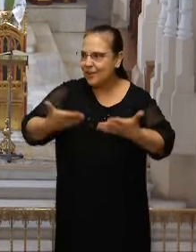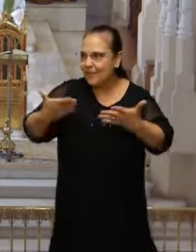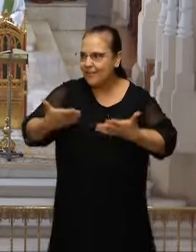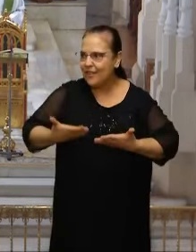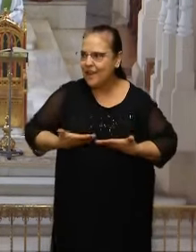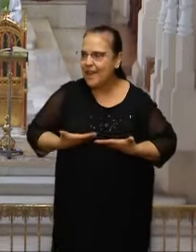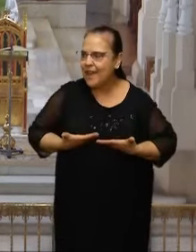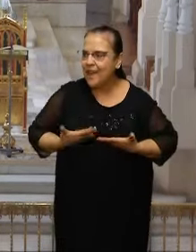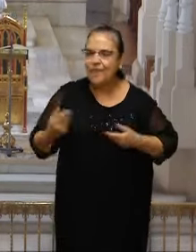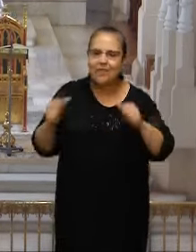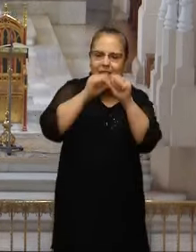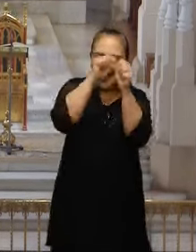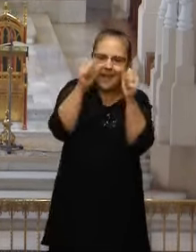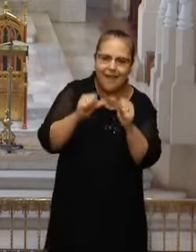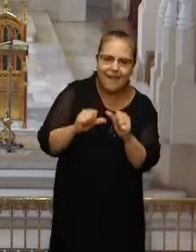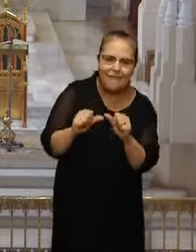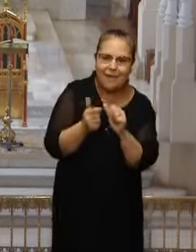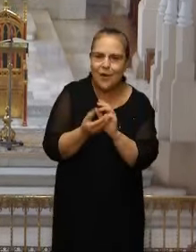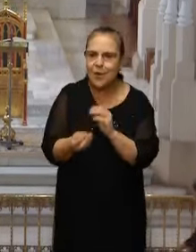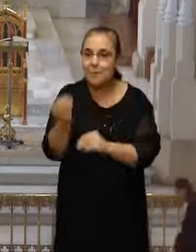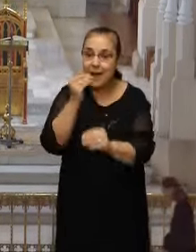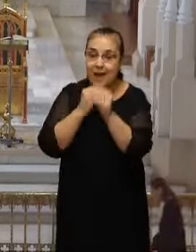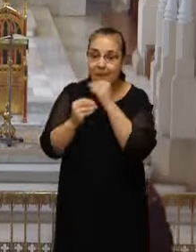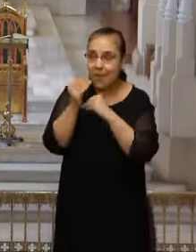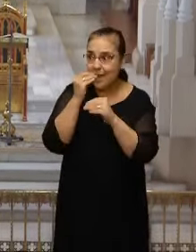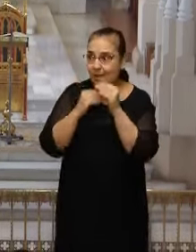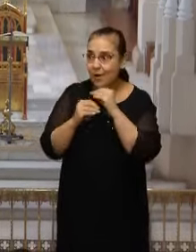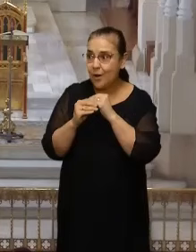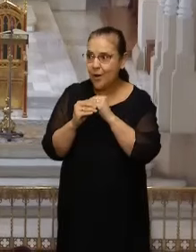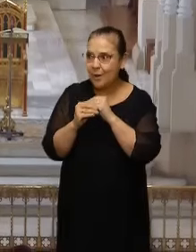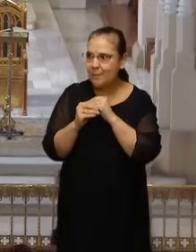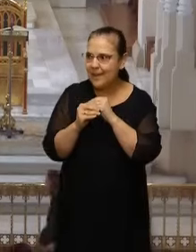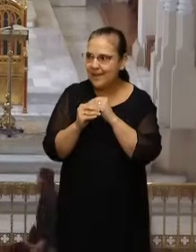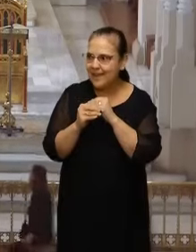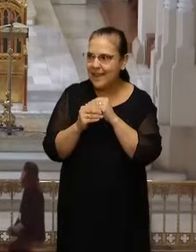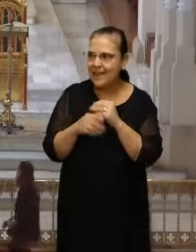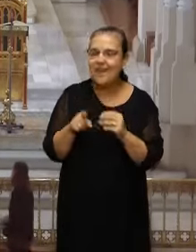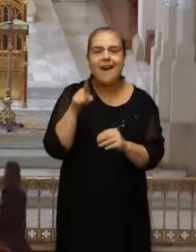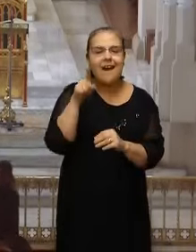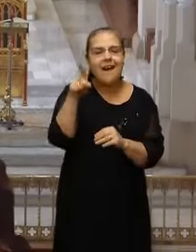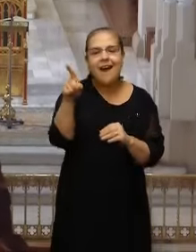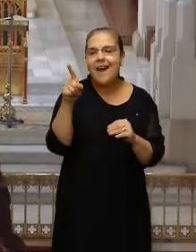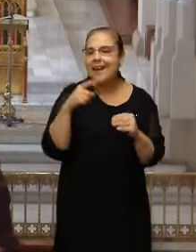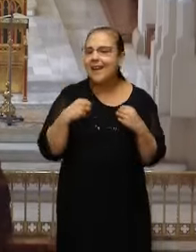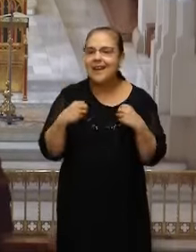nos ofrece en forma de comida